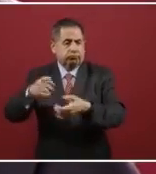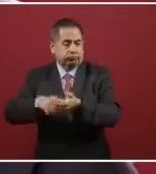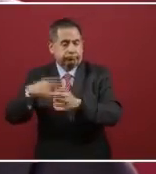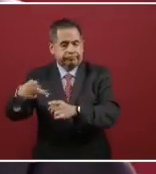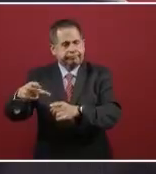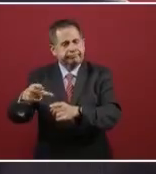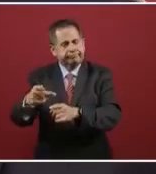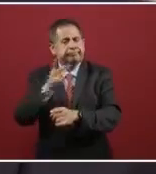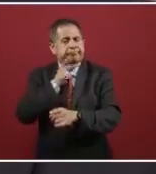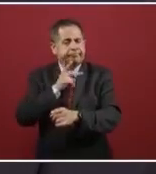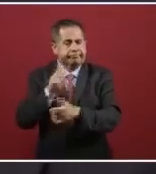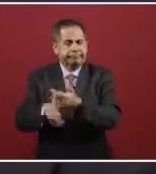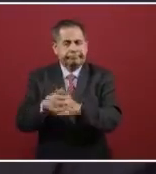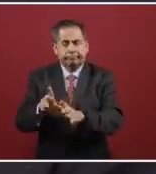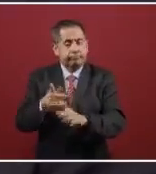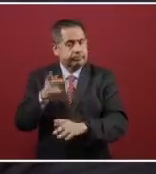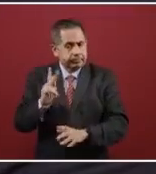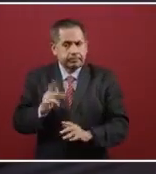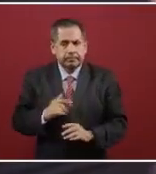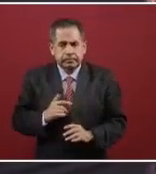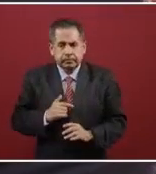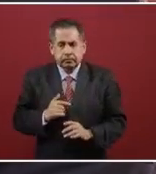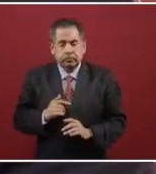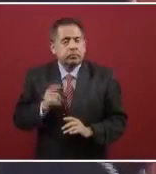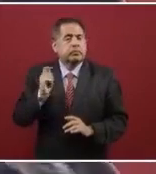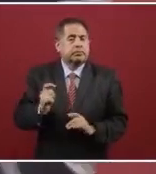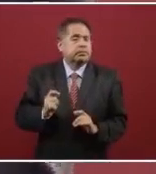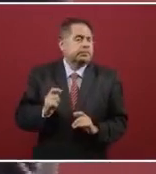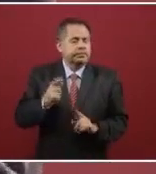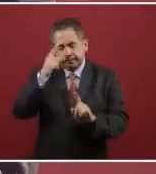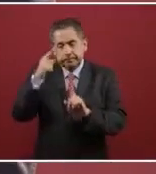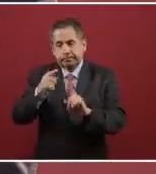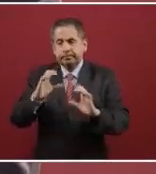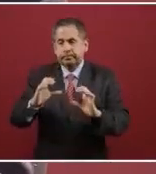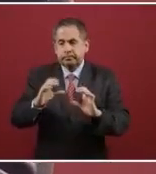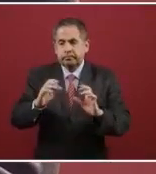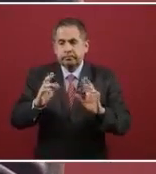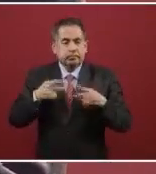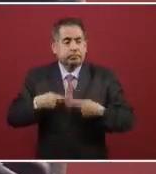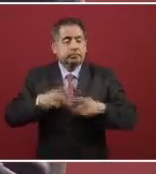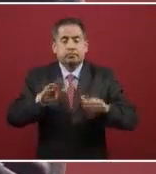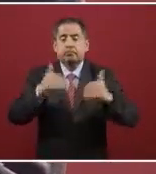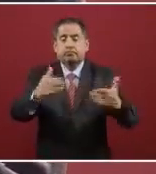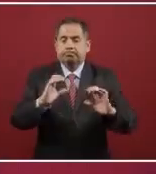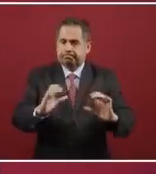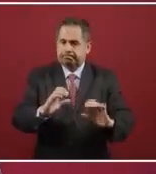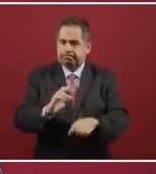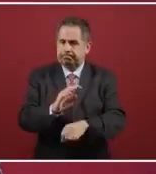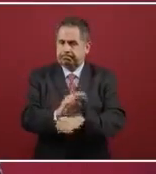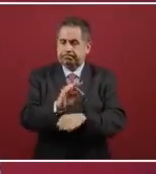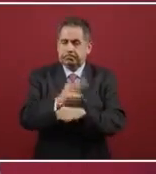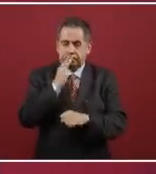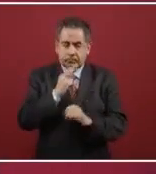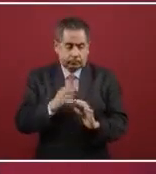Pemex, pero cuidando siempre el interés de la nación, cuidando